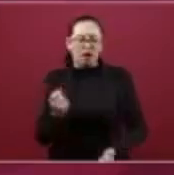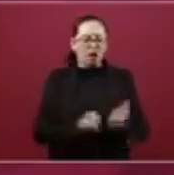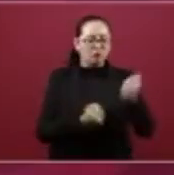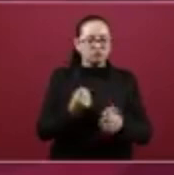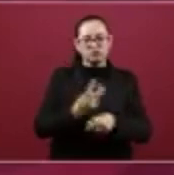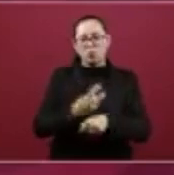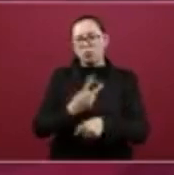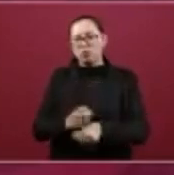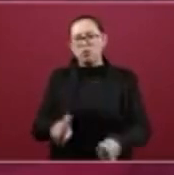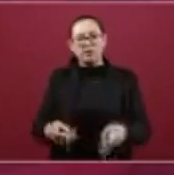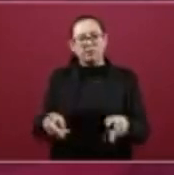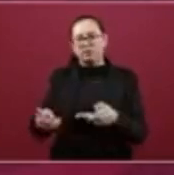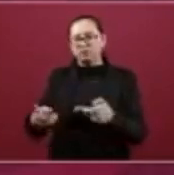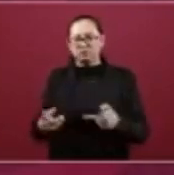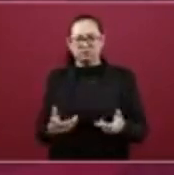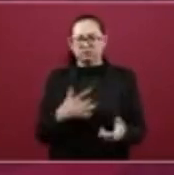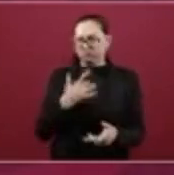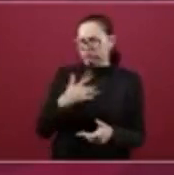porque